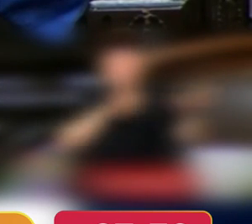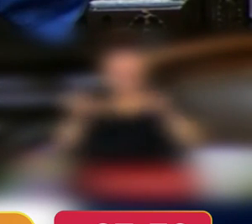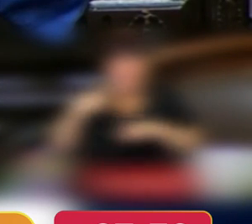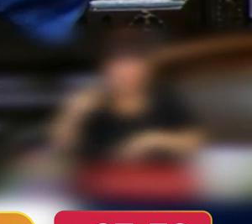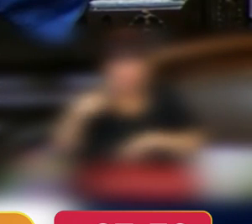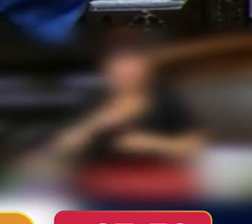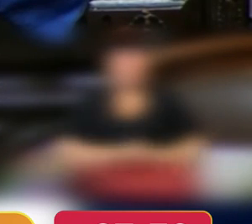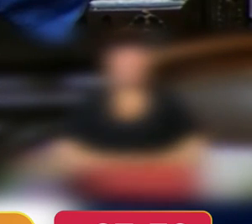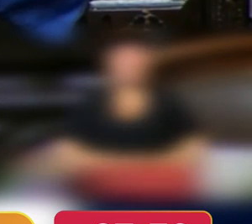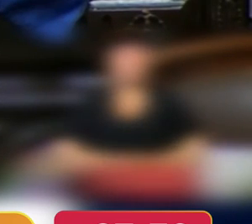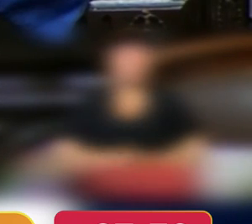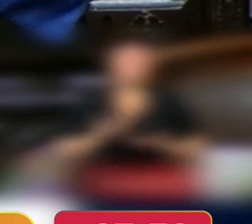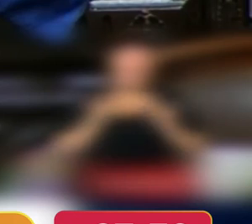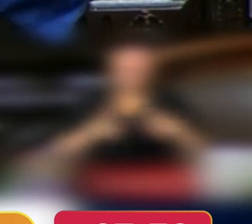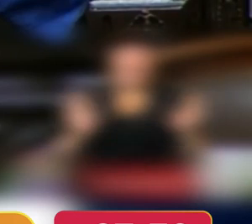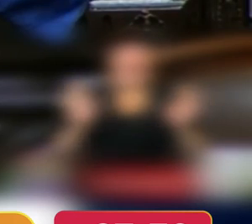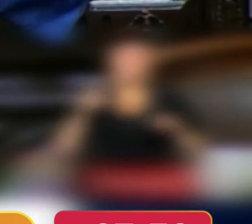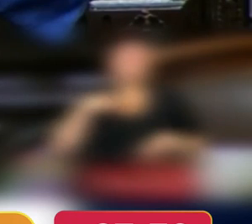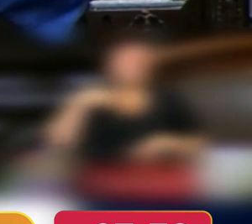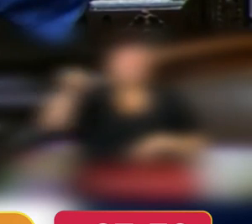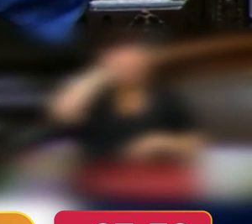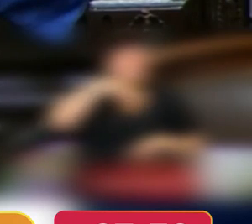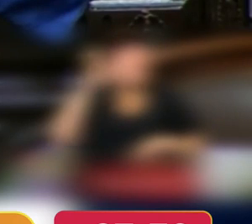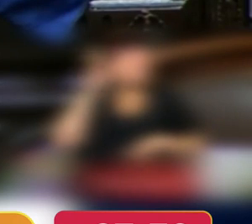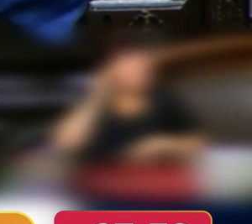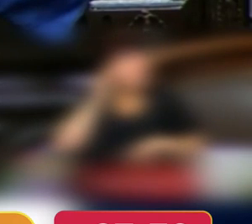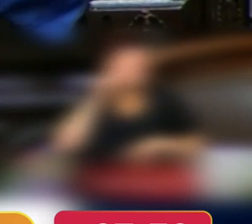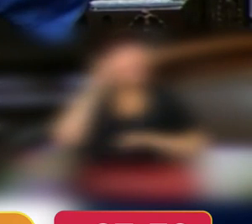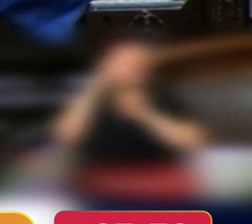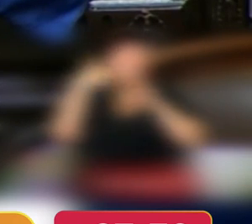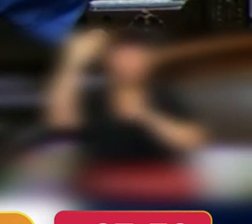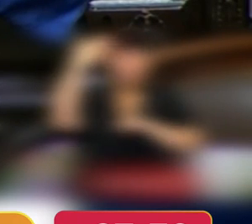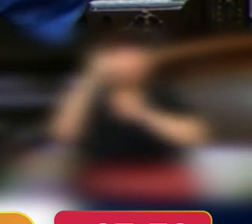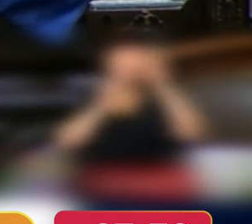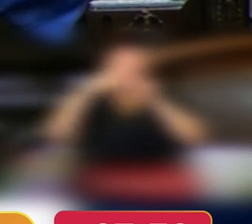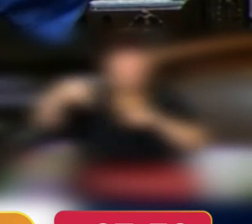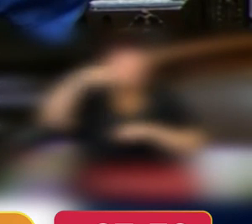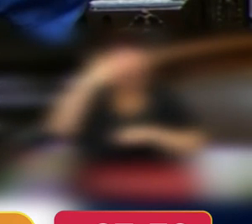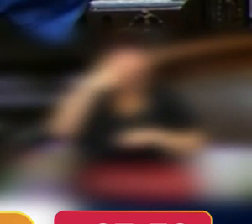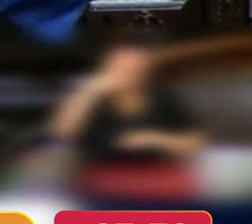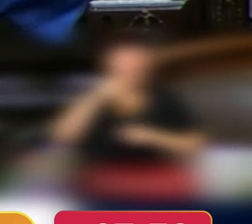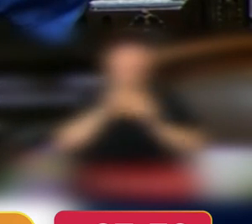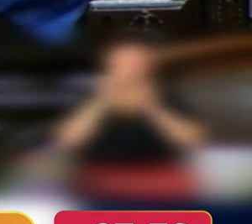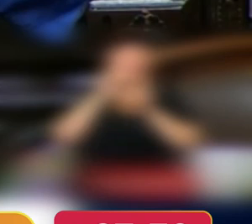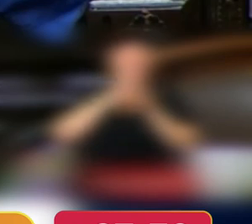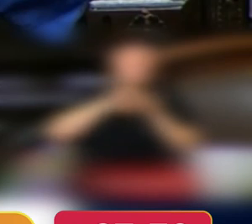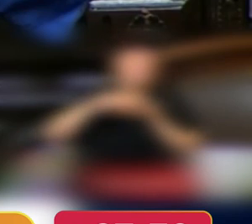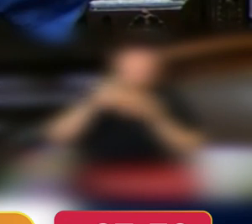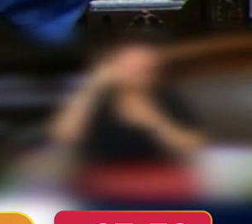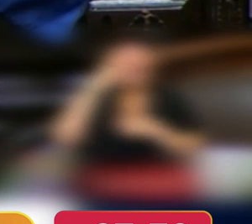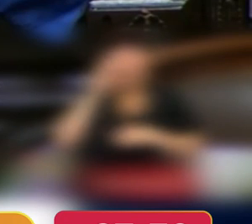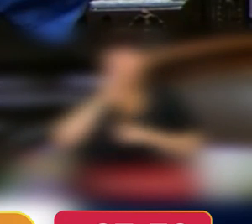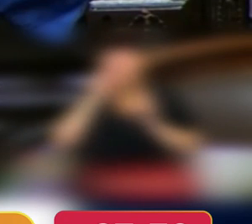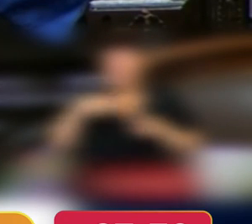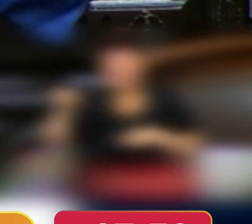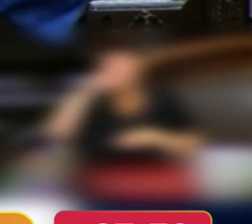similar. Lamento mucho haber escuchado, ya se han expresado en este sentido algún legislador y alguna